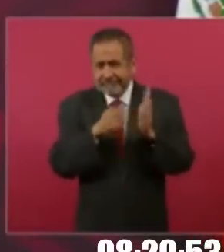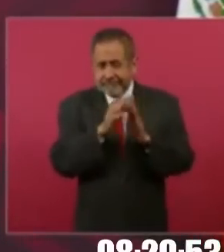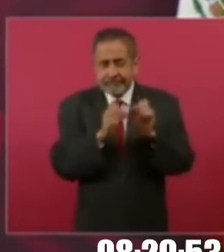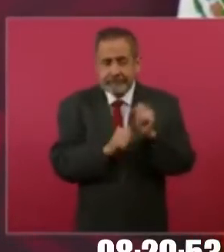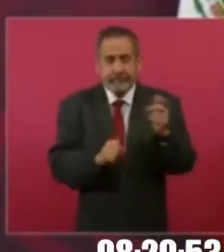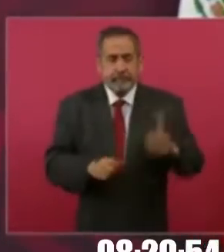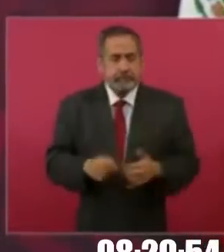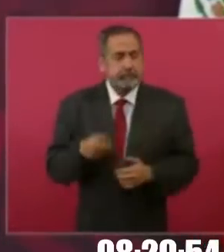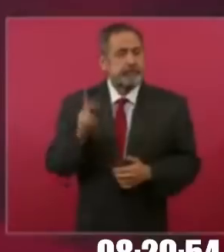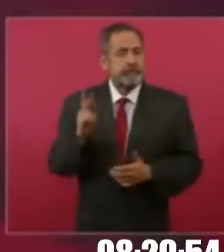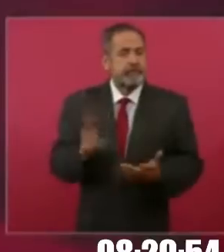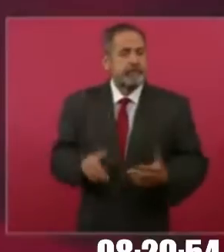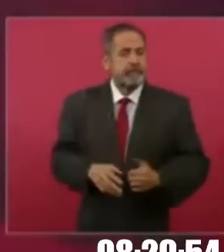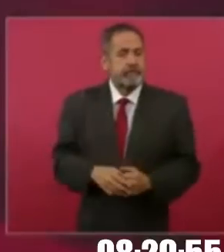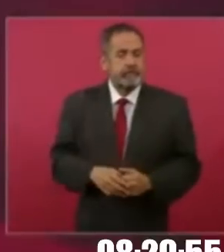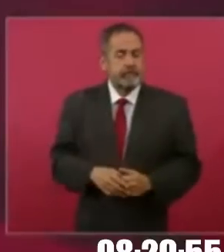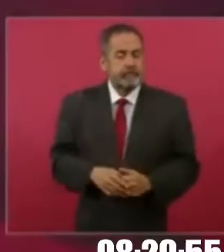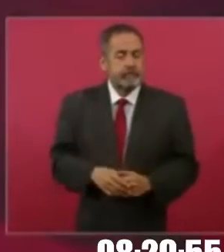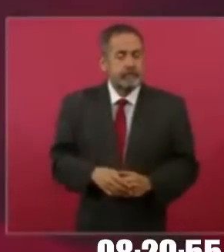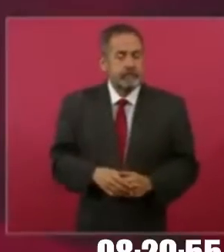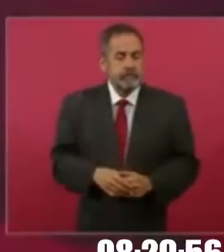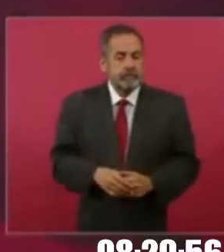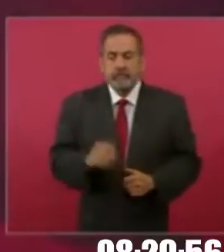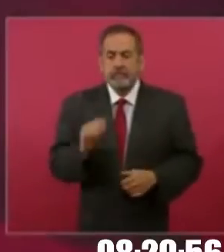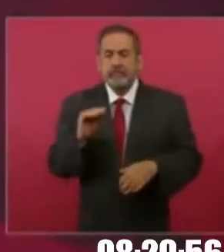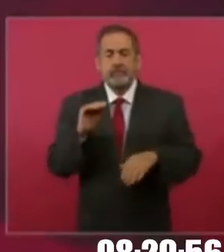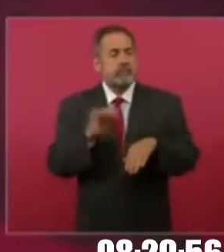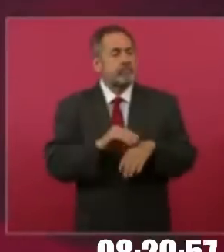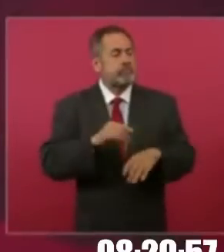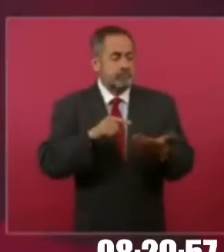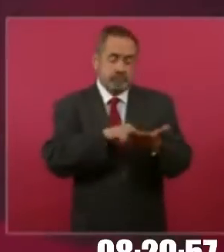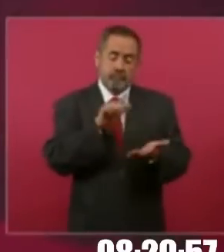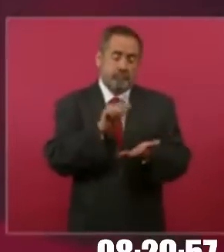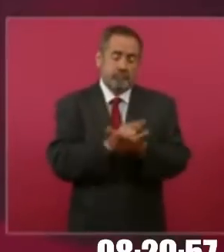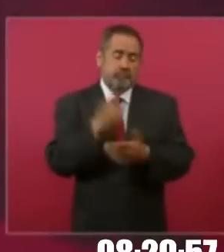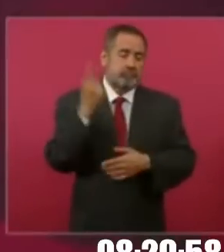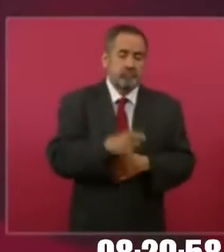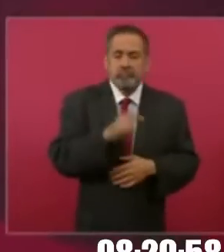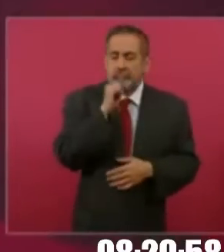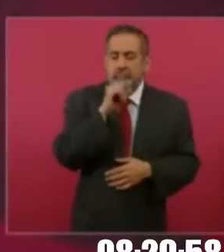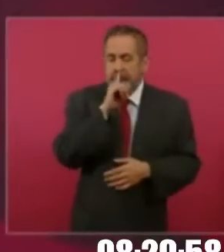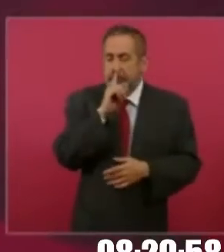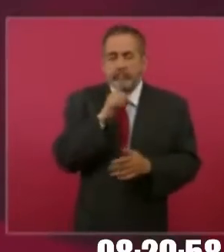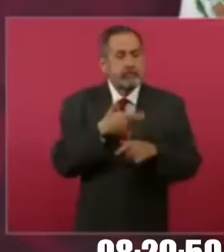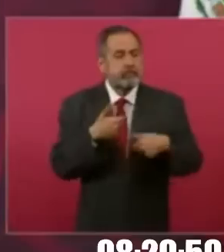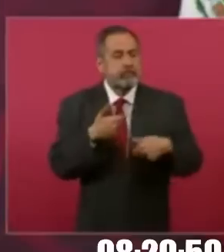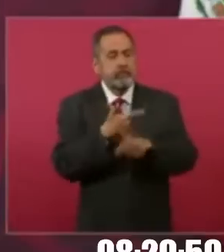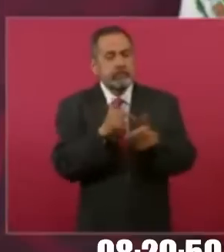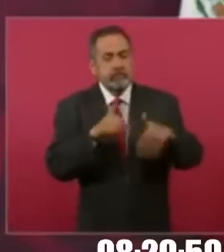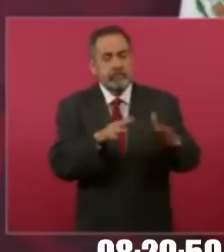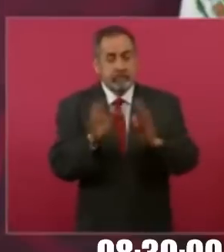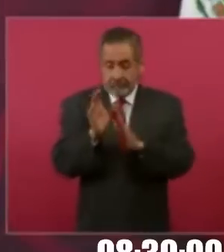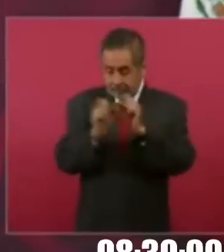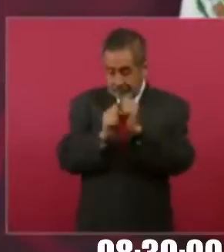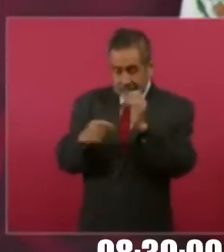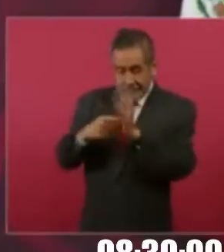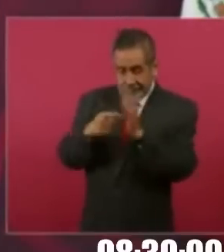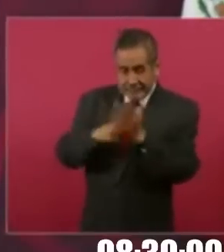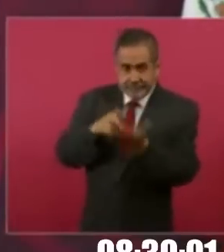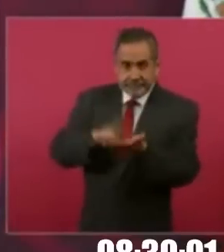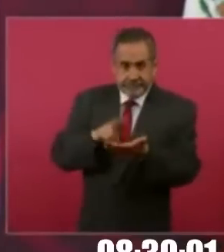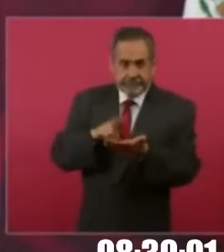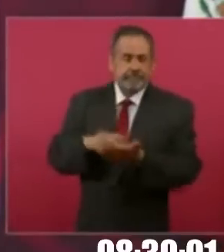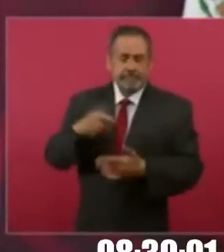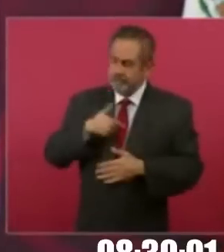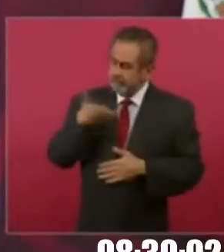sin embargo no se explica y es una reforma constitucional entonces